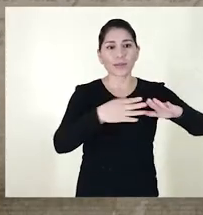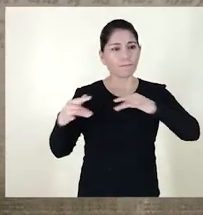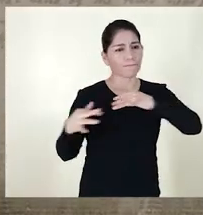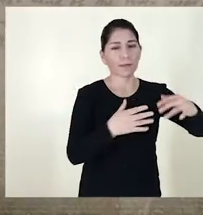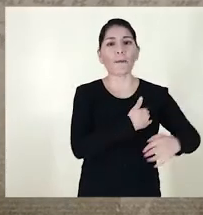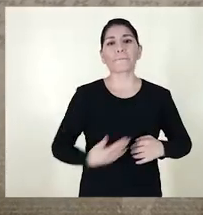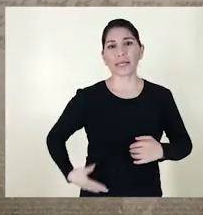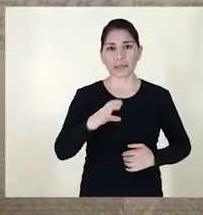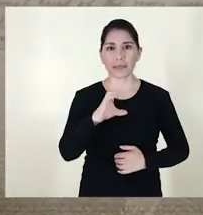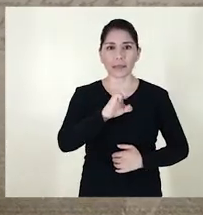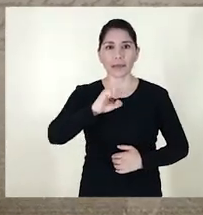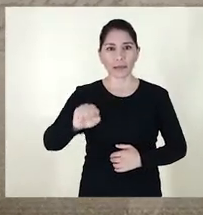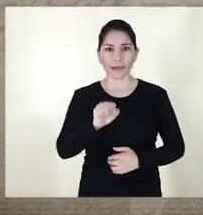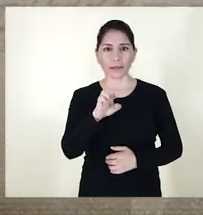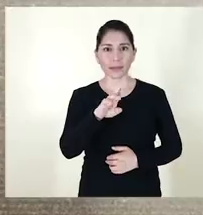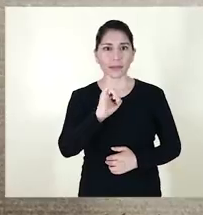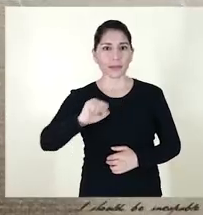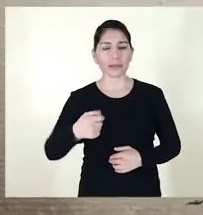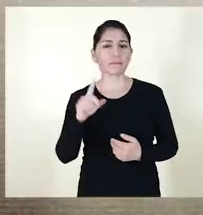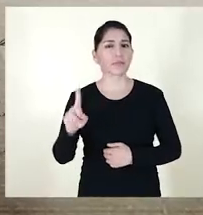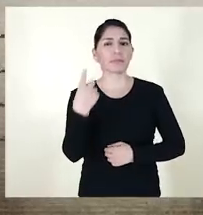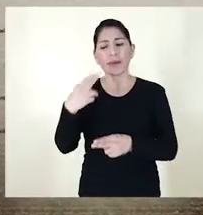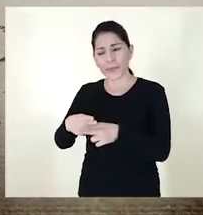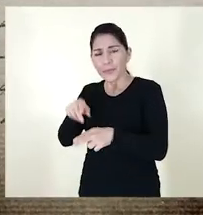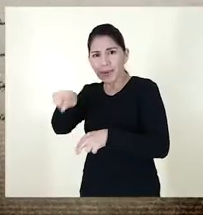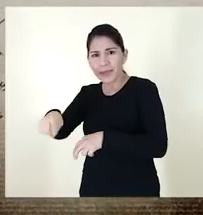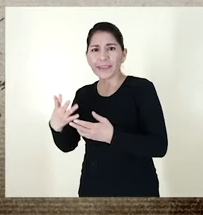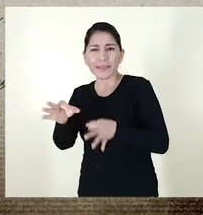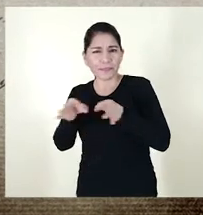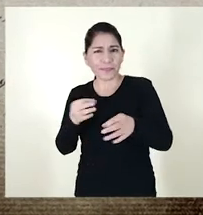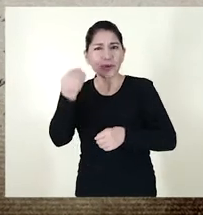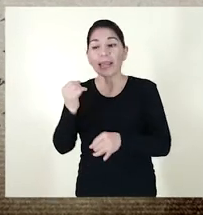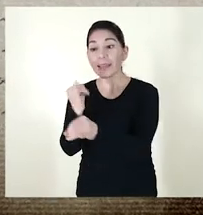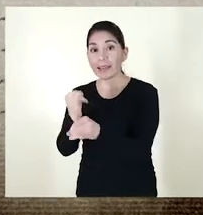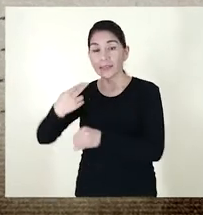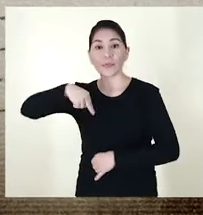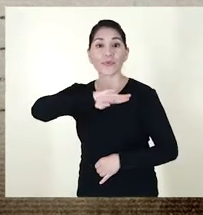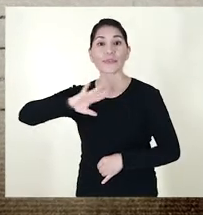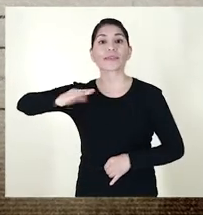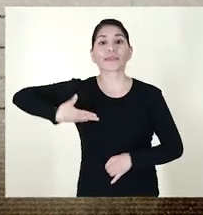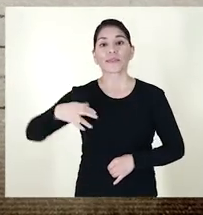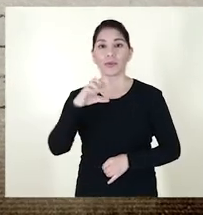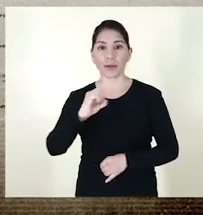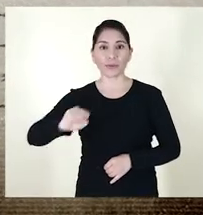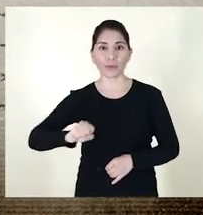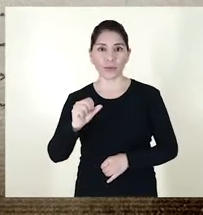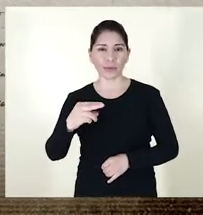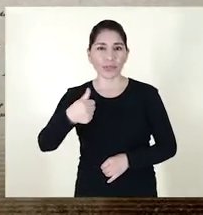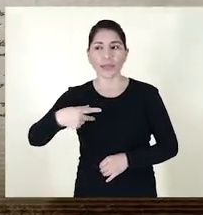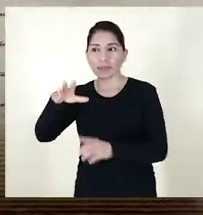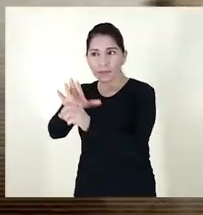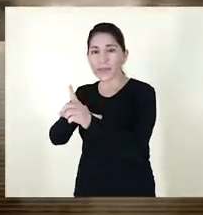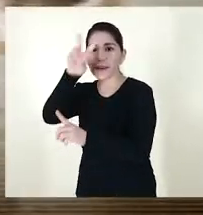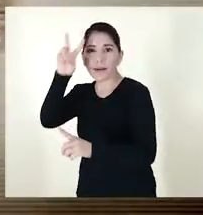presidente Cáceres y deponerlo en plena ciudad. Pues empecemos por definir el nombre. La iglesia de Nuestra Señora de Cocharcas venera a una